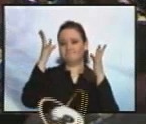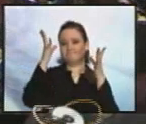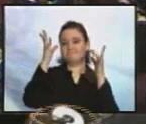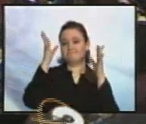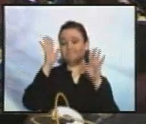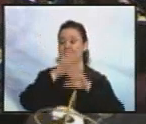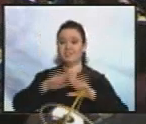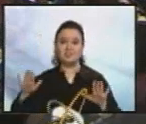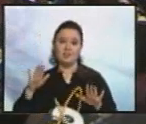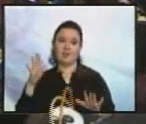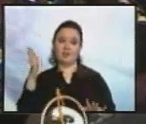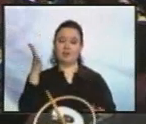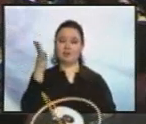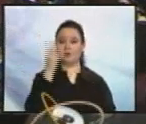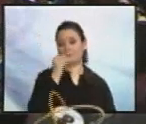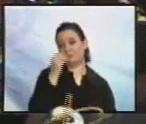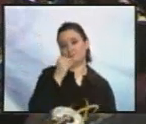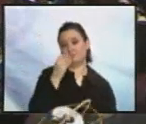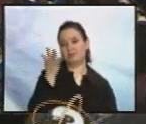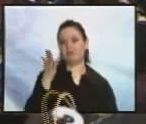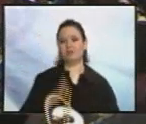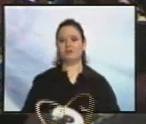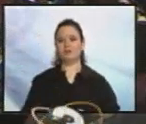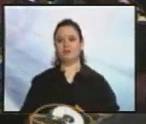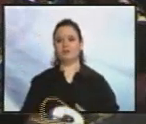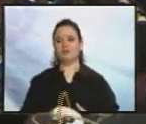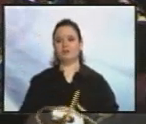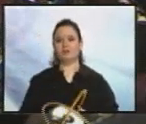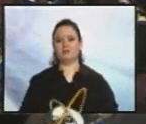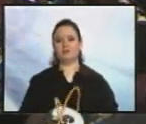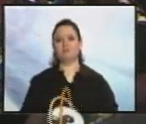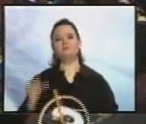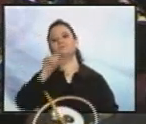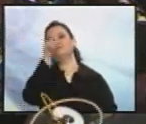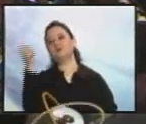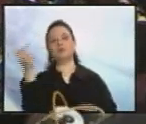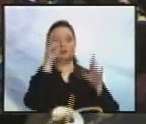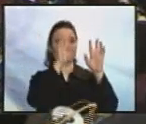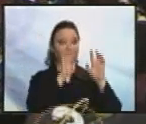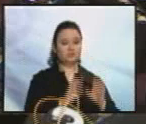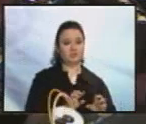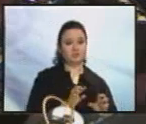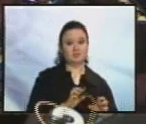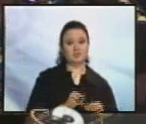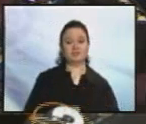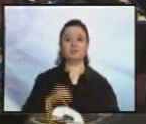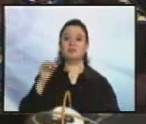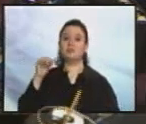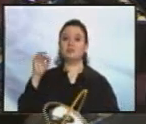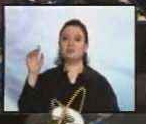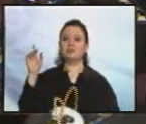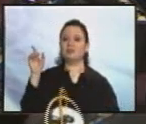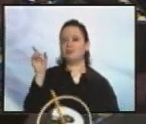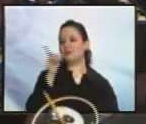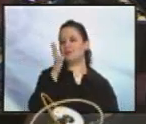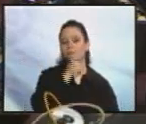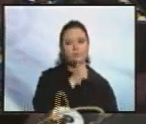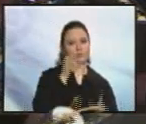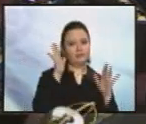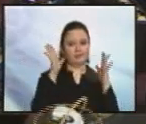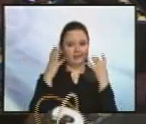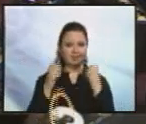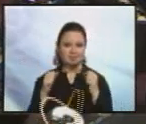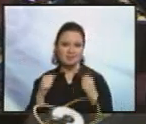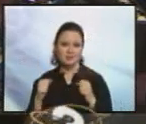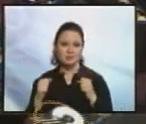algunos comer es un estímulo gourmet, para otros es un tormento.